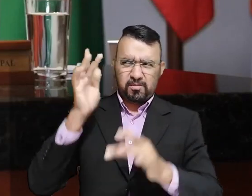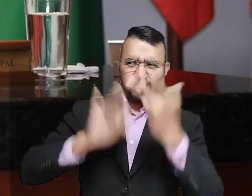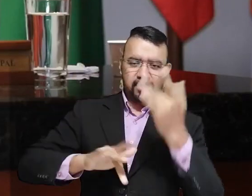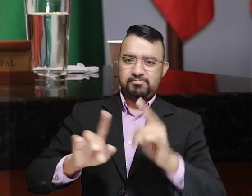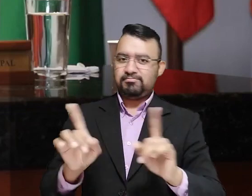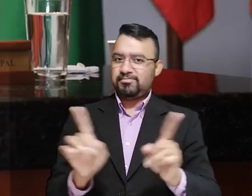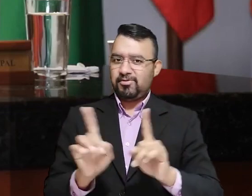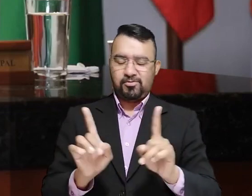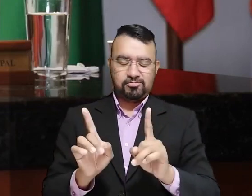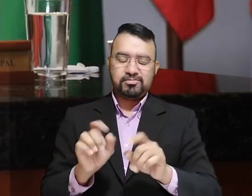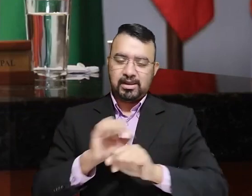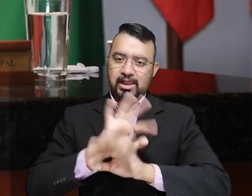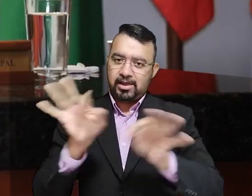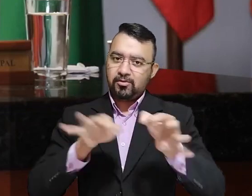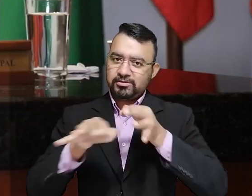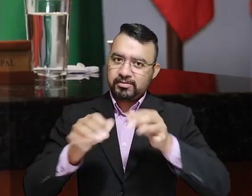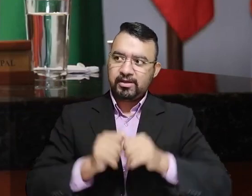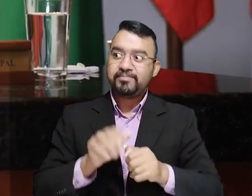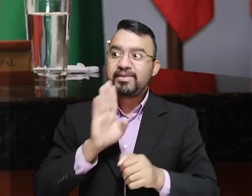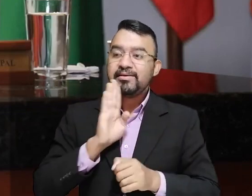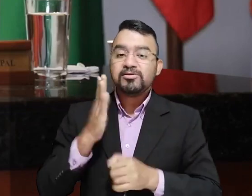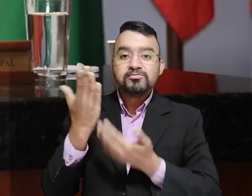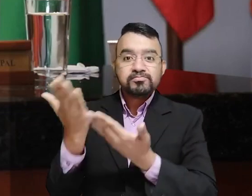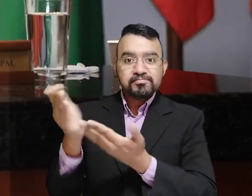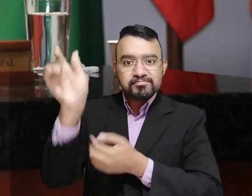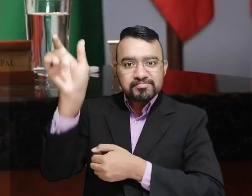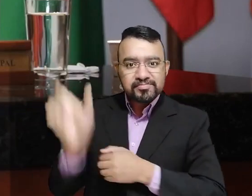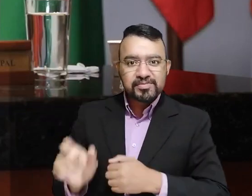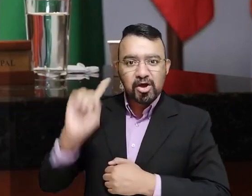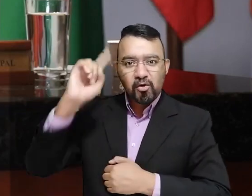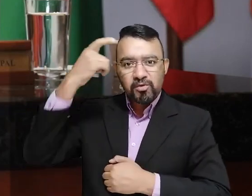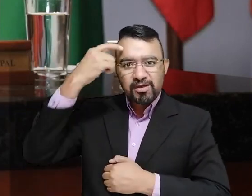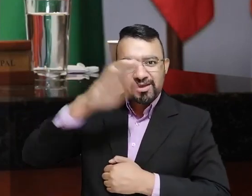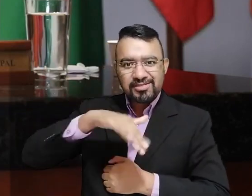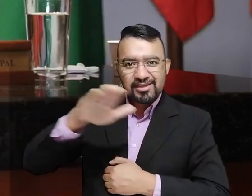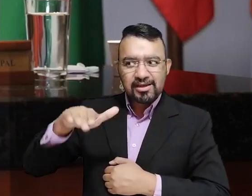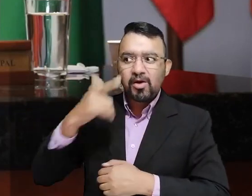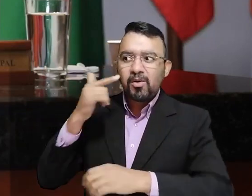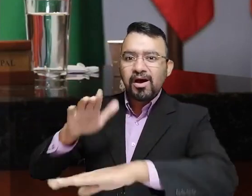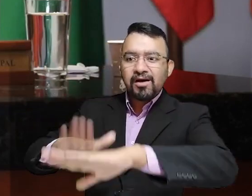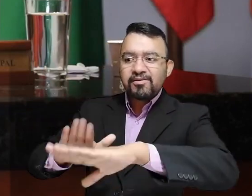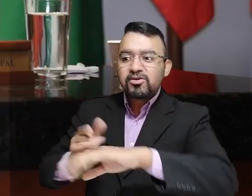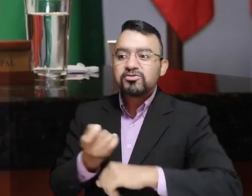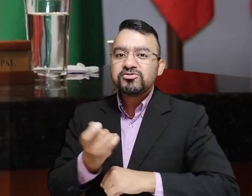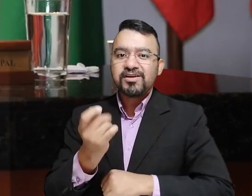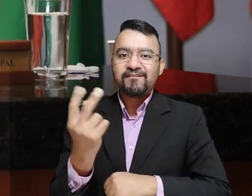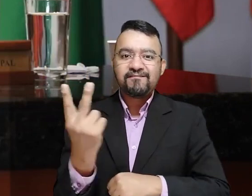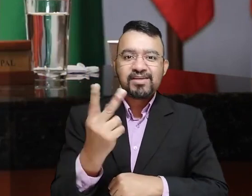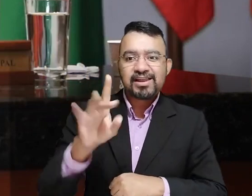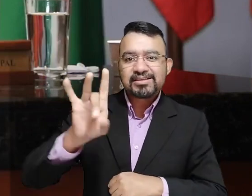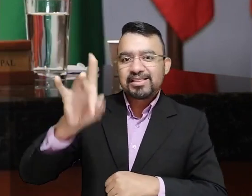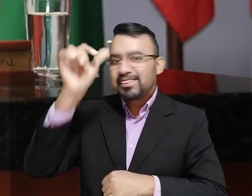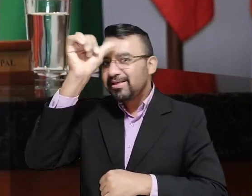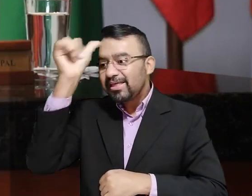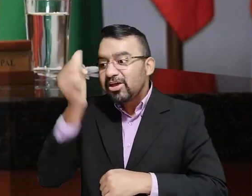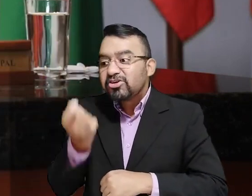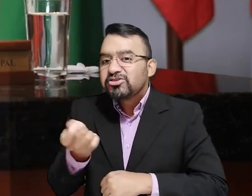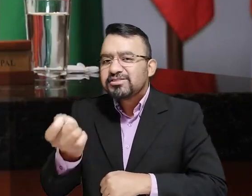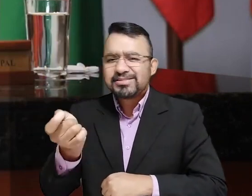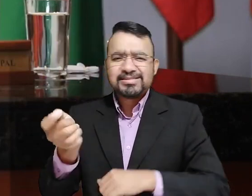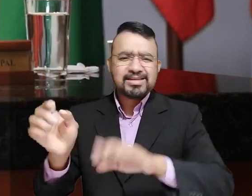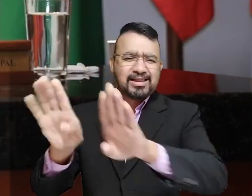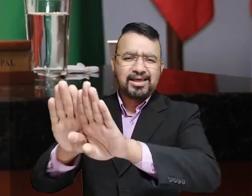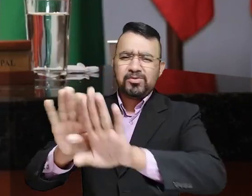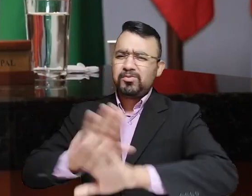donde le pido al gobernador de Antioquia, a la gobernación, no hacer un cierre total el próximo fin de